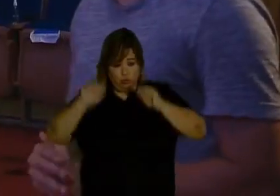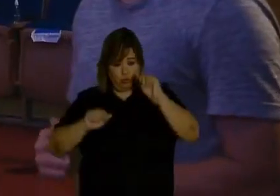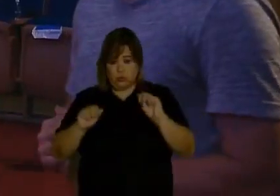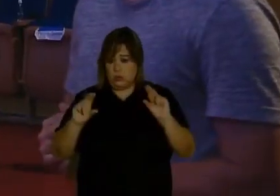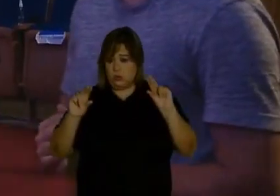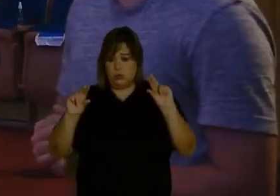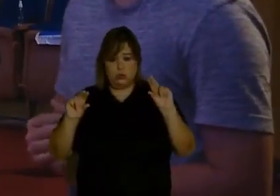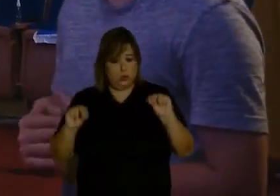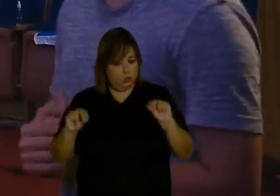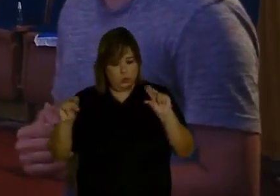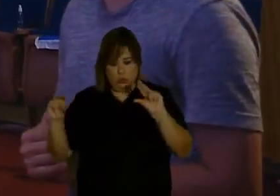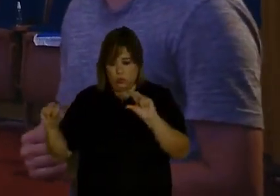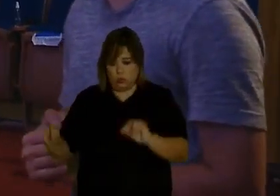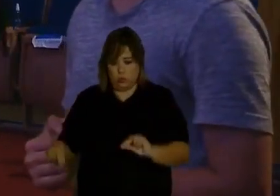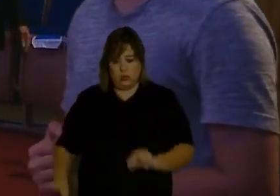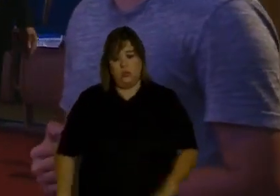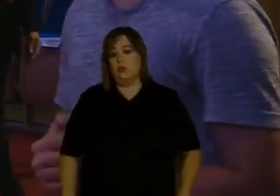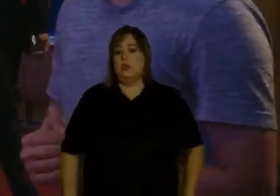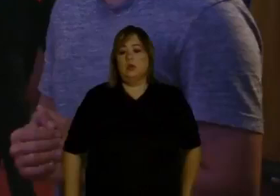No dudes.